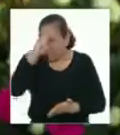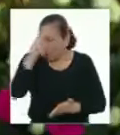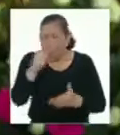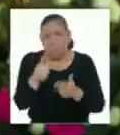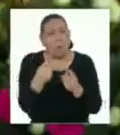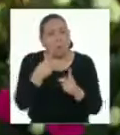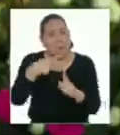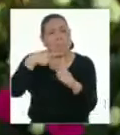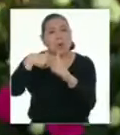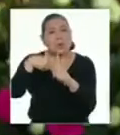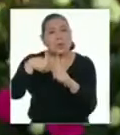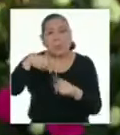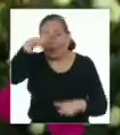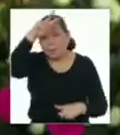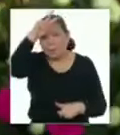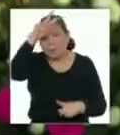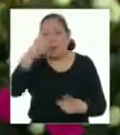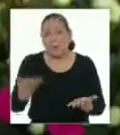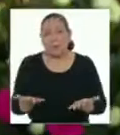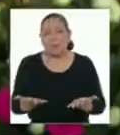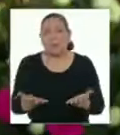cosas positivas para nuestro país,